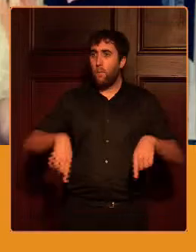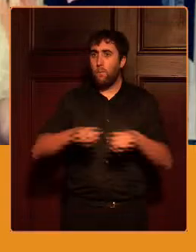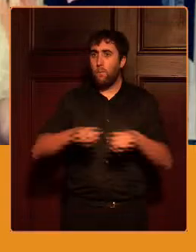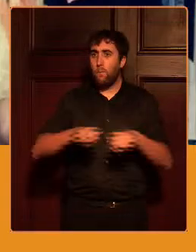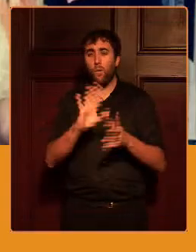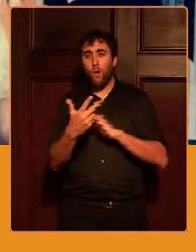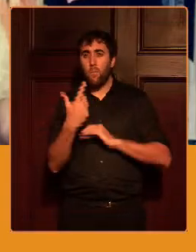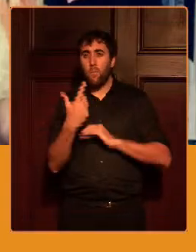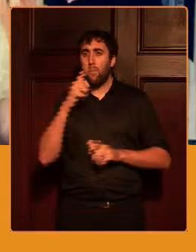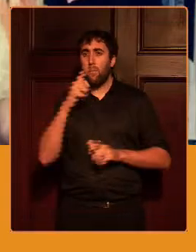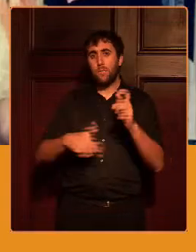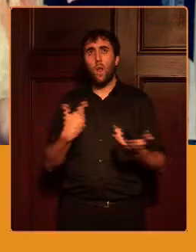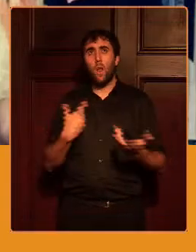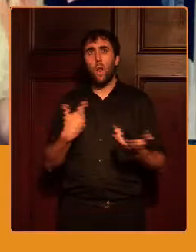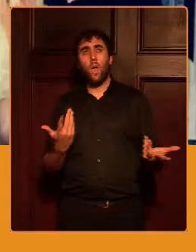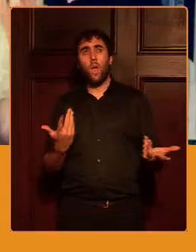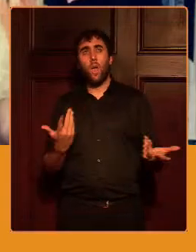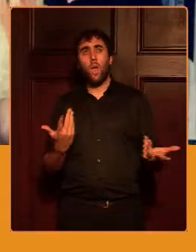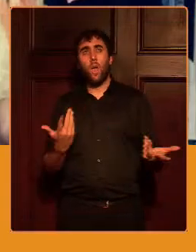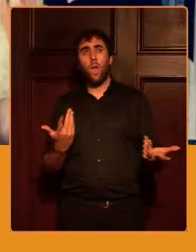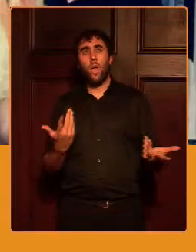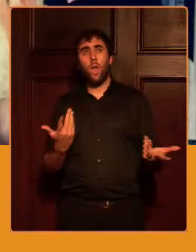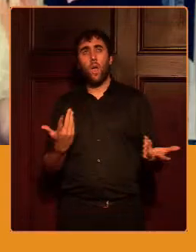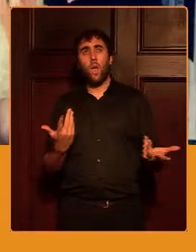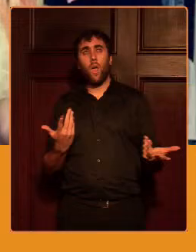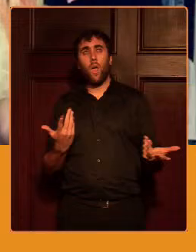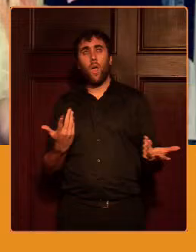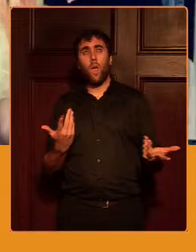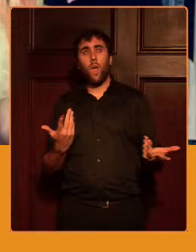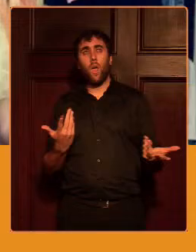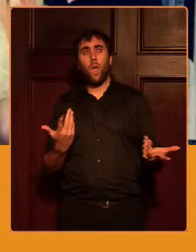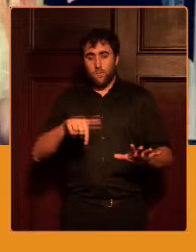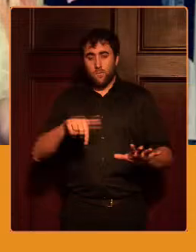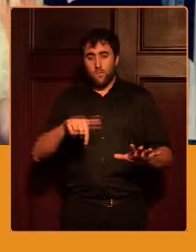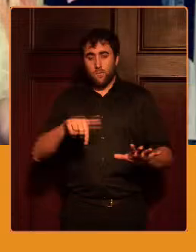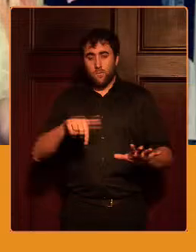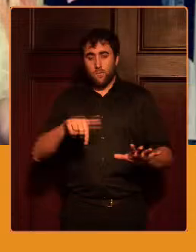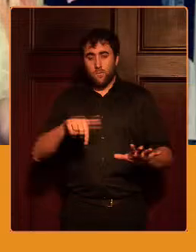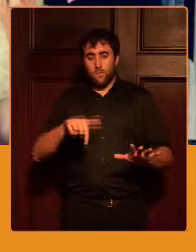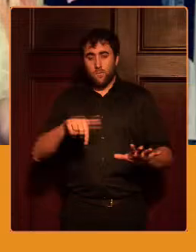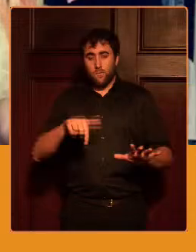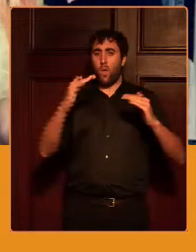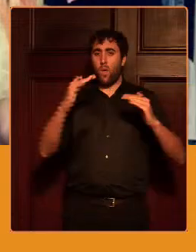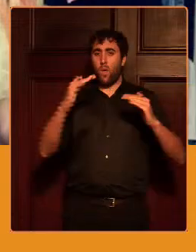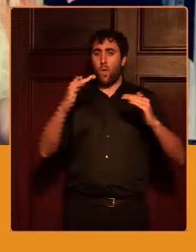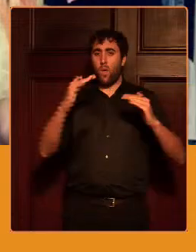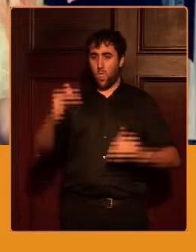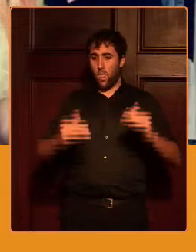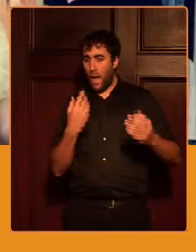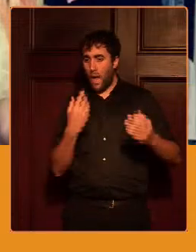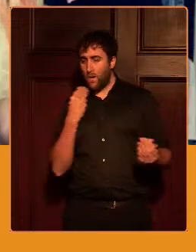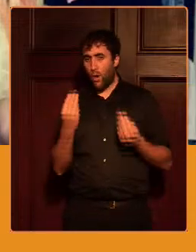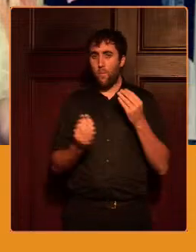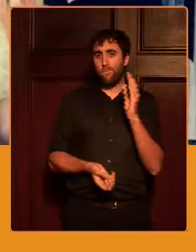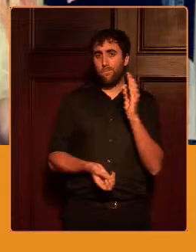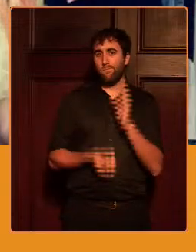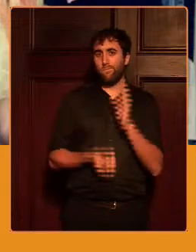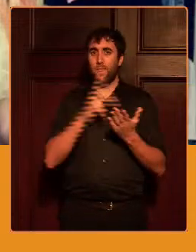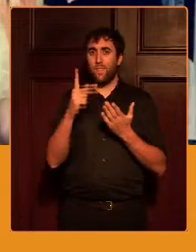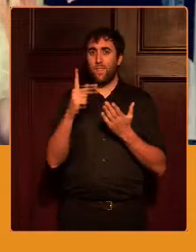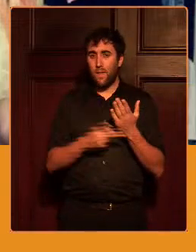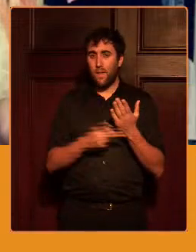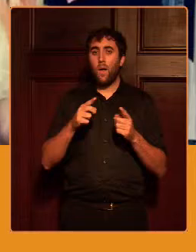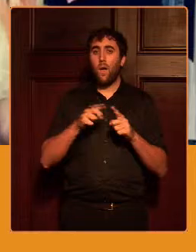nos estamos perdiendo como país. Por eso, desde Ceibal medimos brechas, publicamos guías para diseñar proyectos con equidad